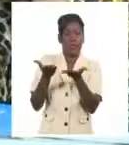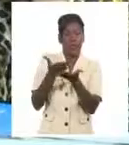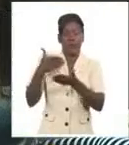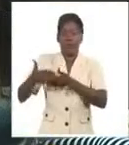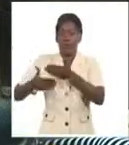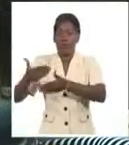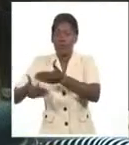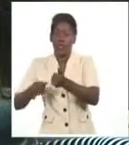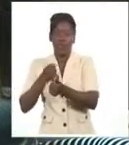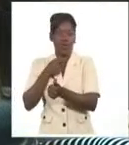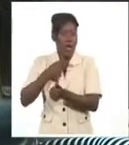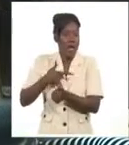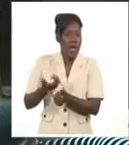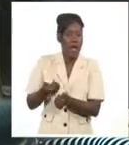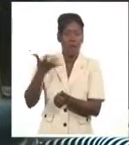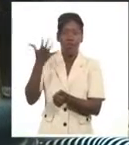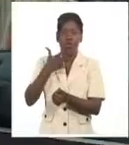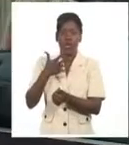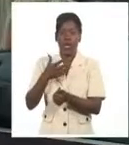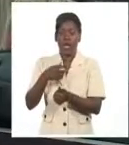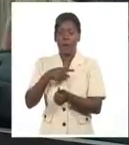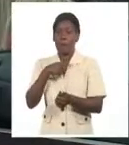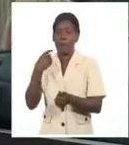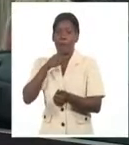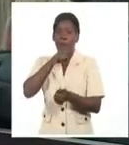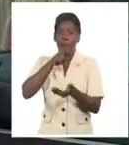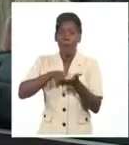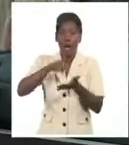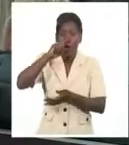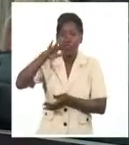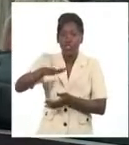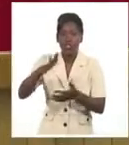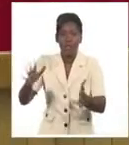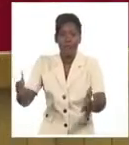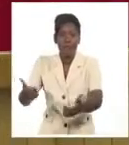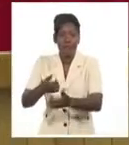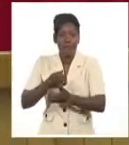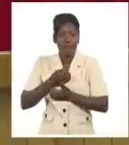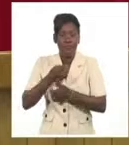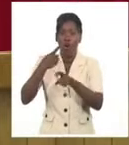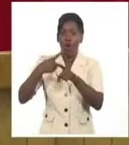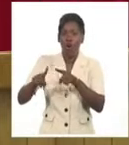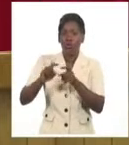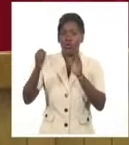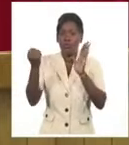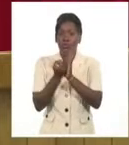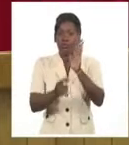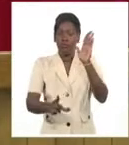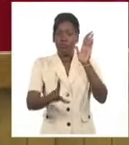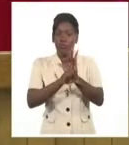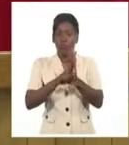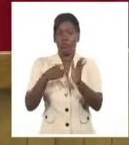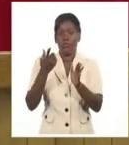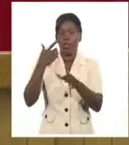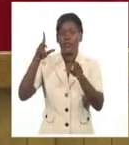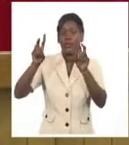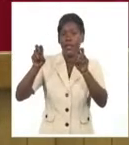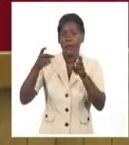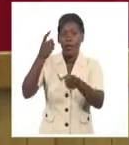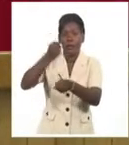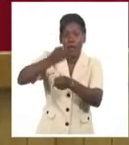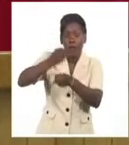tutela judicial efectiva la protección cautelar la actividad probatoria la oralidad y la audiencia